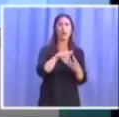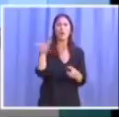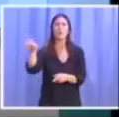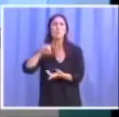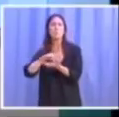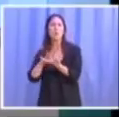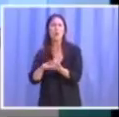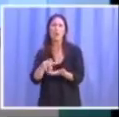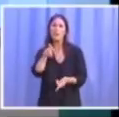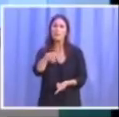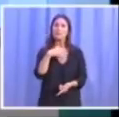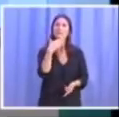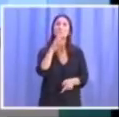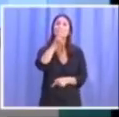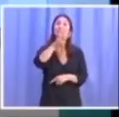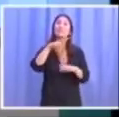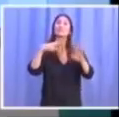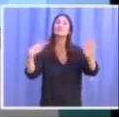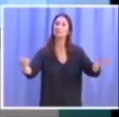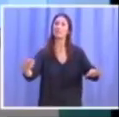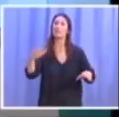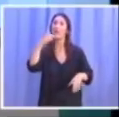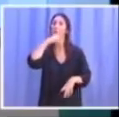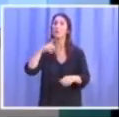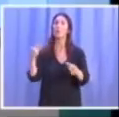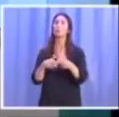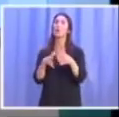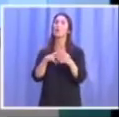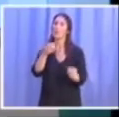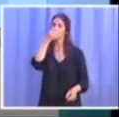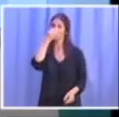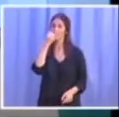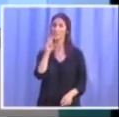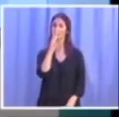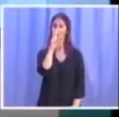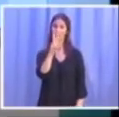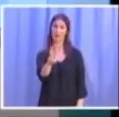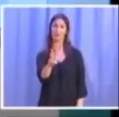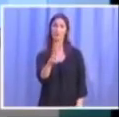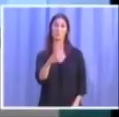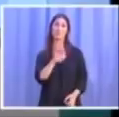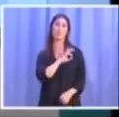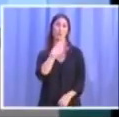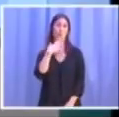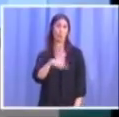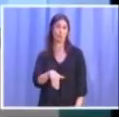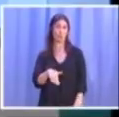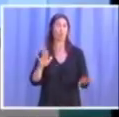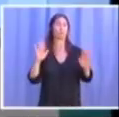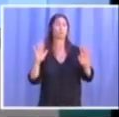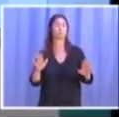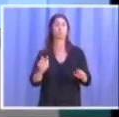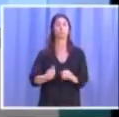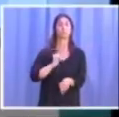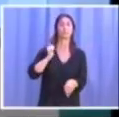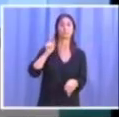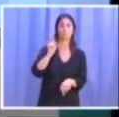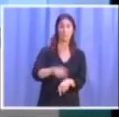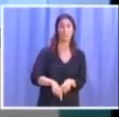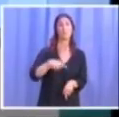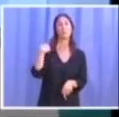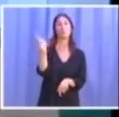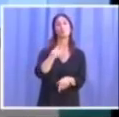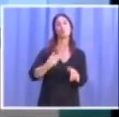es 20, 37 años de Junta de Andalucía del PSOE y 3 años del señor Cuenca. Pero es que además, nosotros